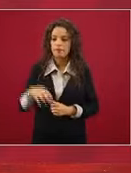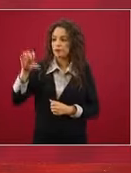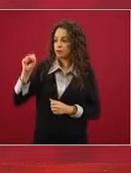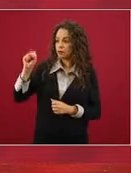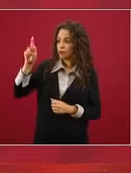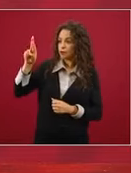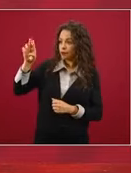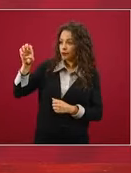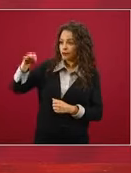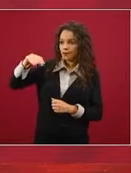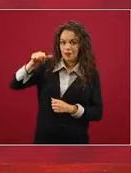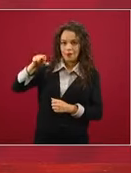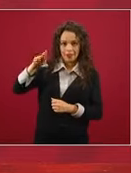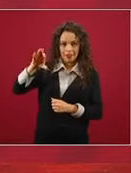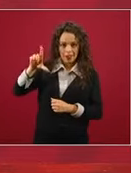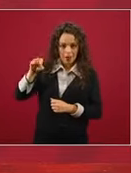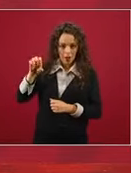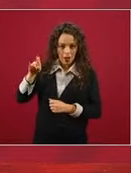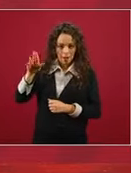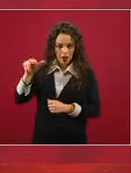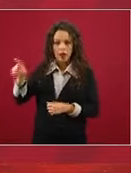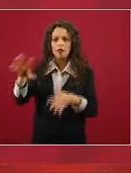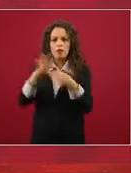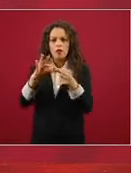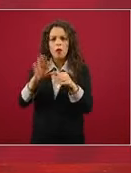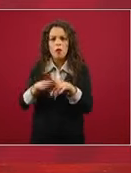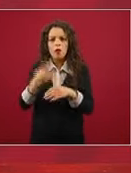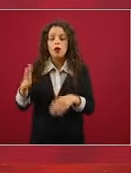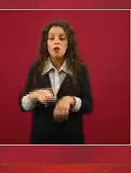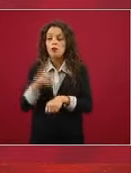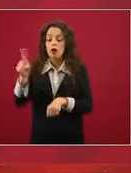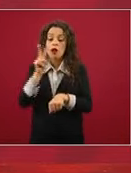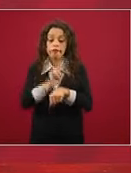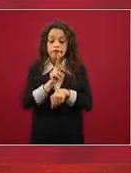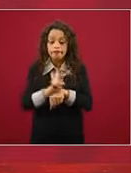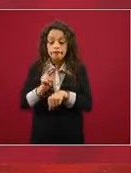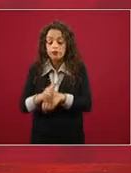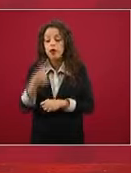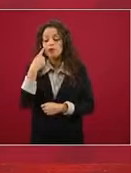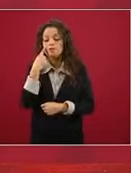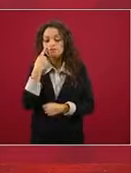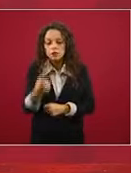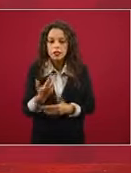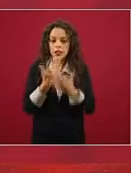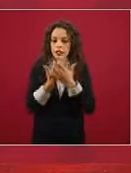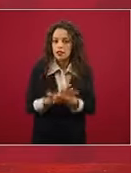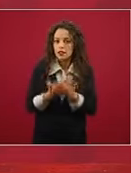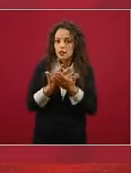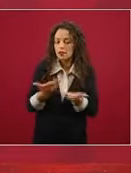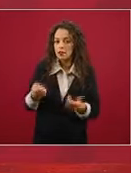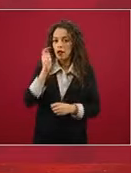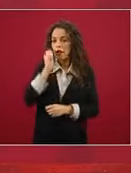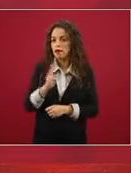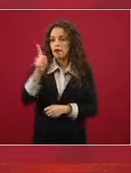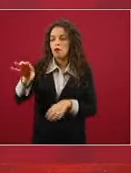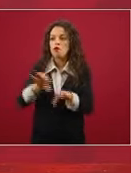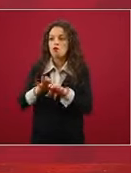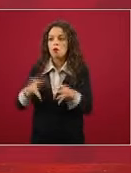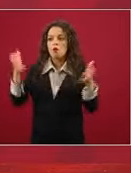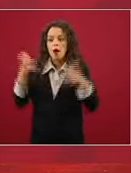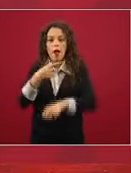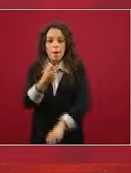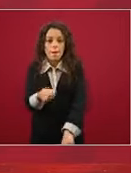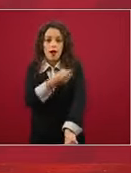porque ha estado pendiente del desarrollo mundial de vacuna COVID y está dándole seguimiento en las